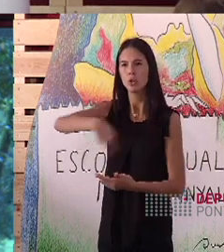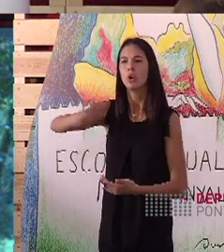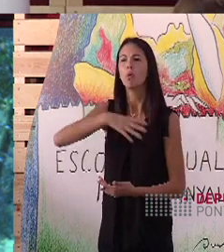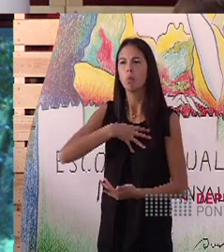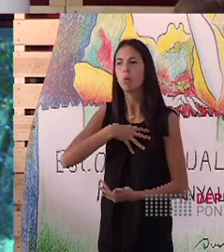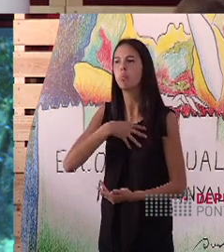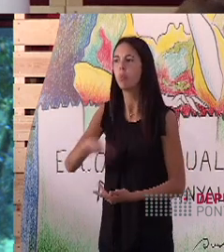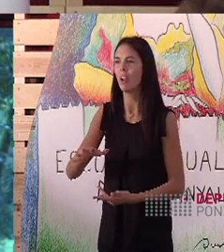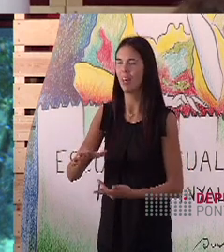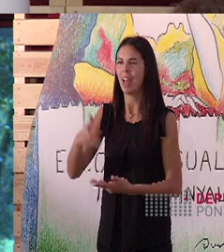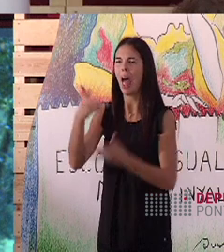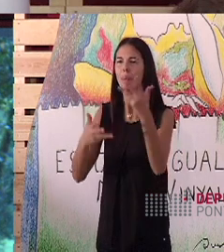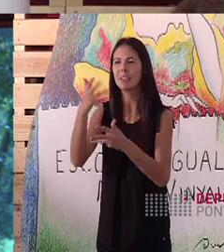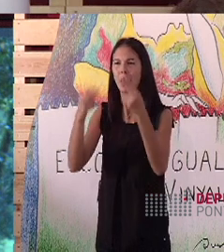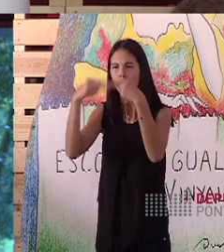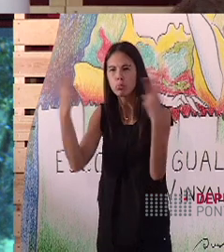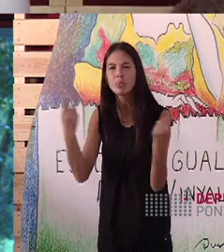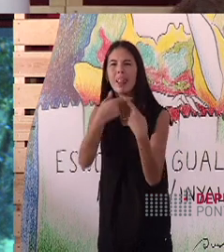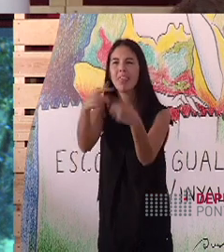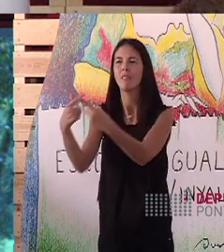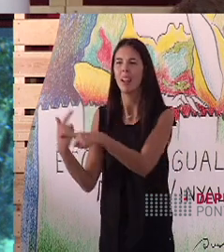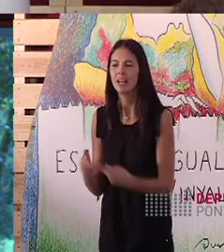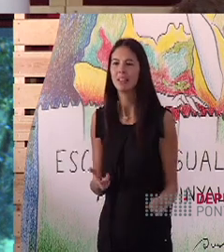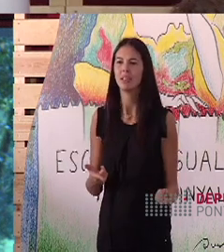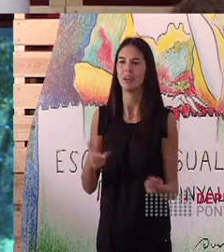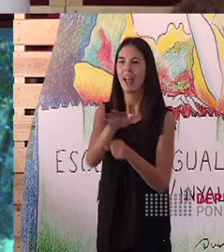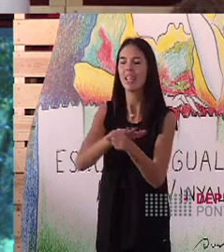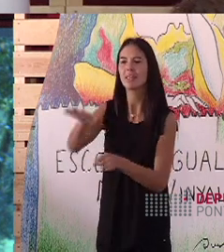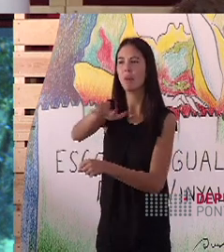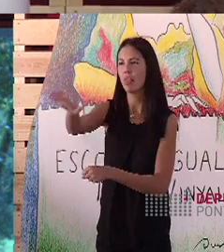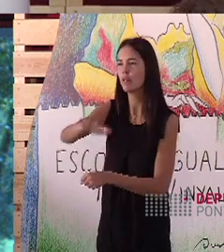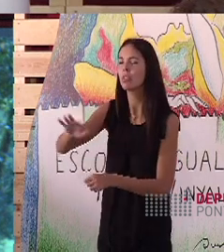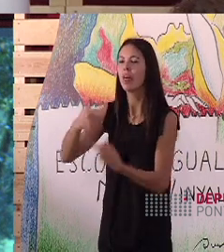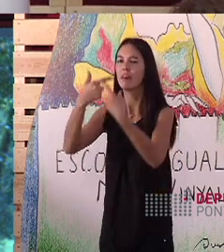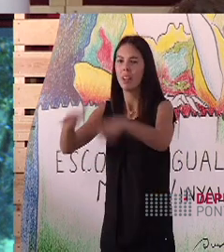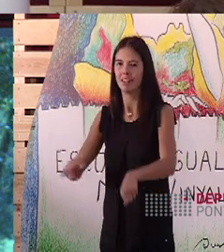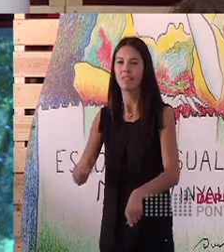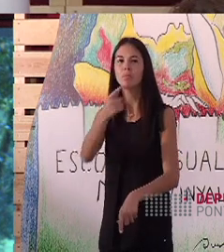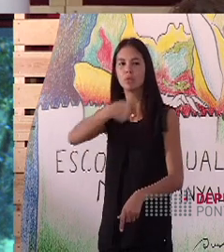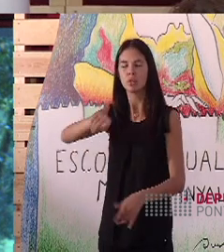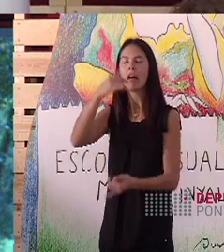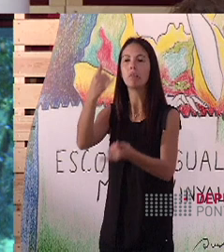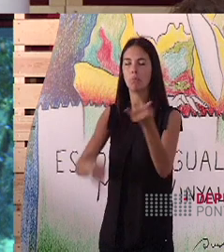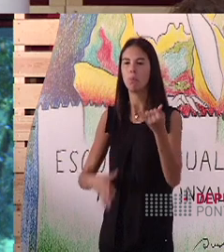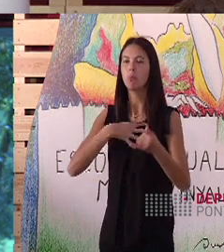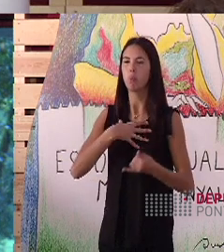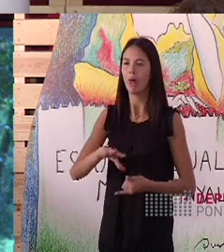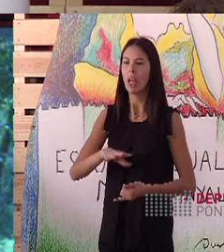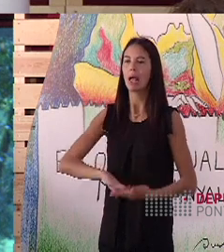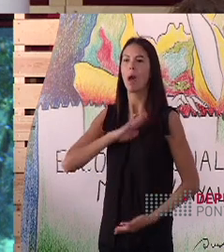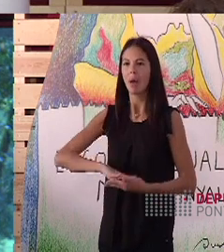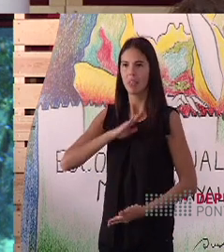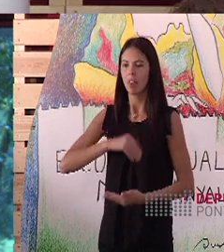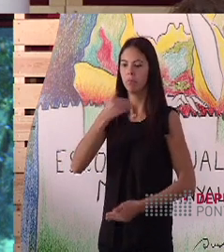a diferentes administracións, a diferentes espacios, para ser capaces de ir camiñando